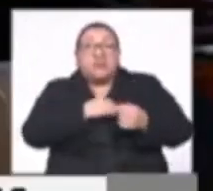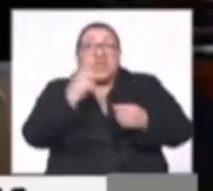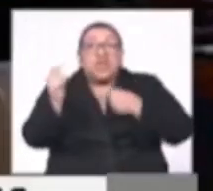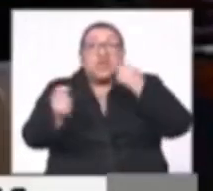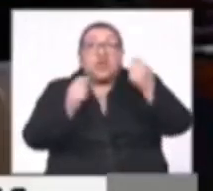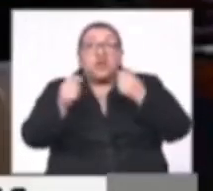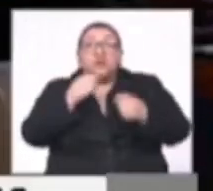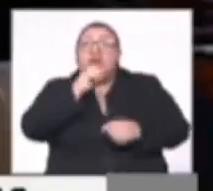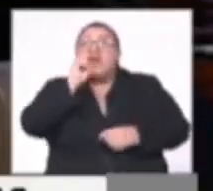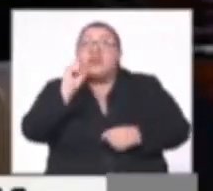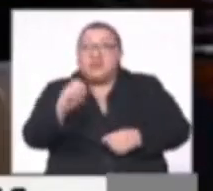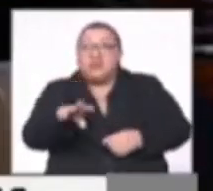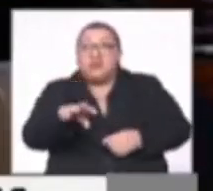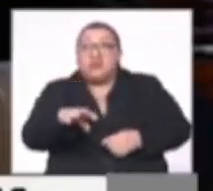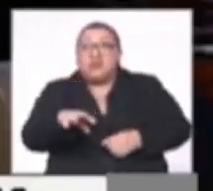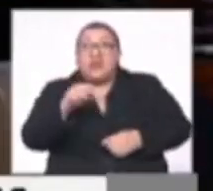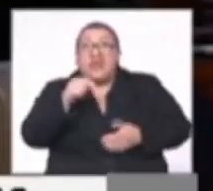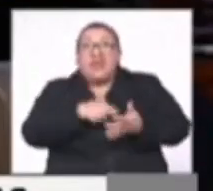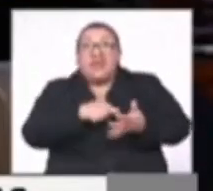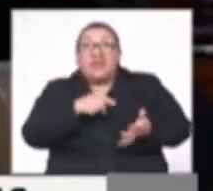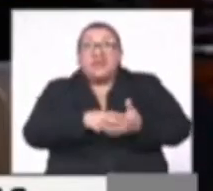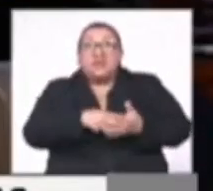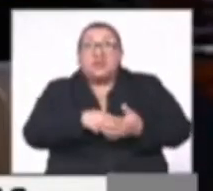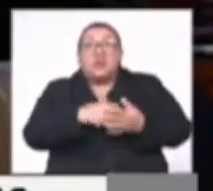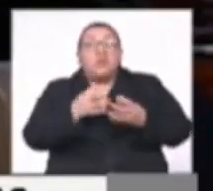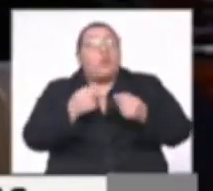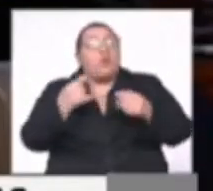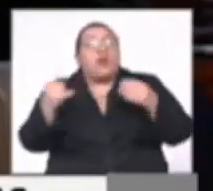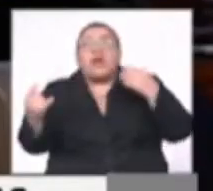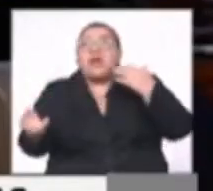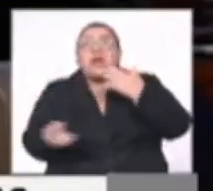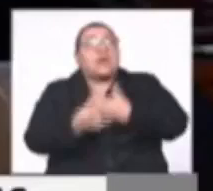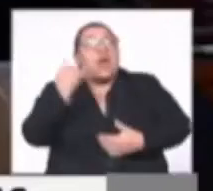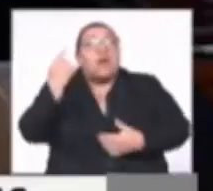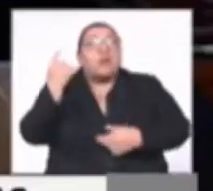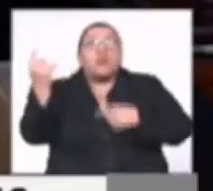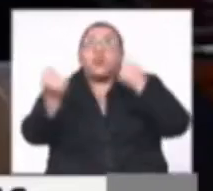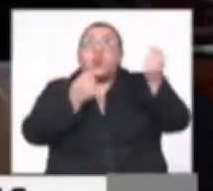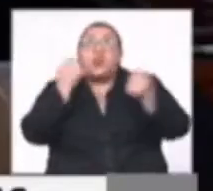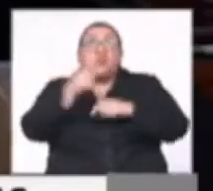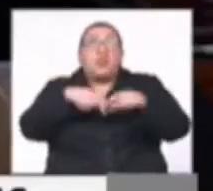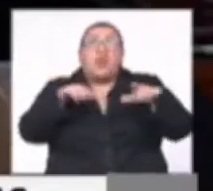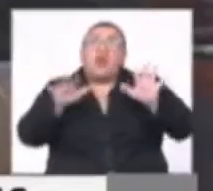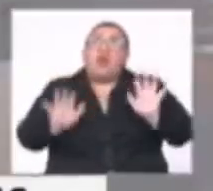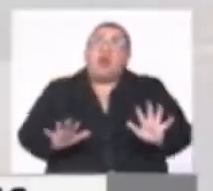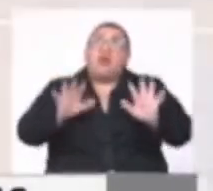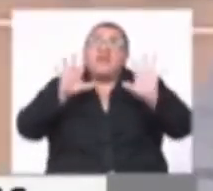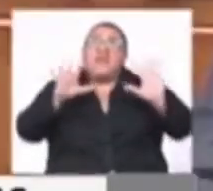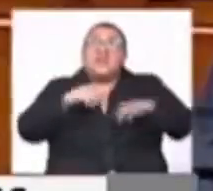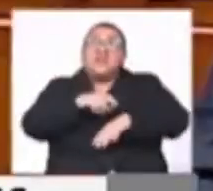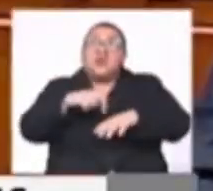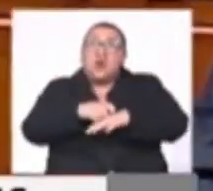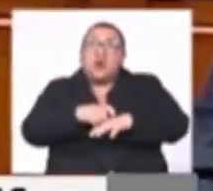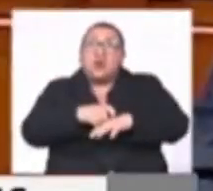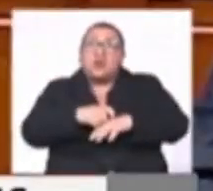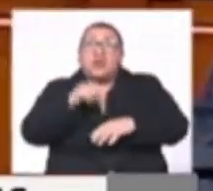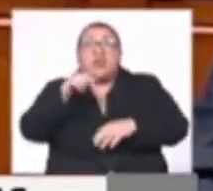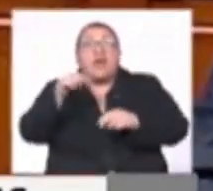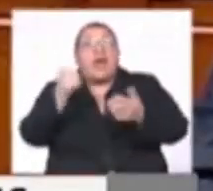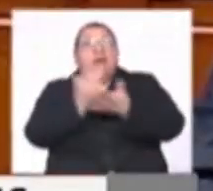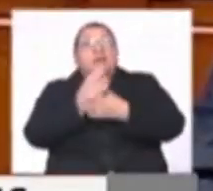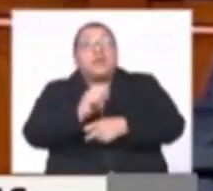ha manifestado que esto ha sido un agravio total al turismo y al comercio de nuestro país. En abril